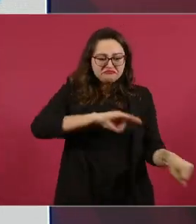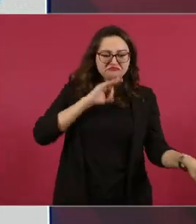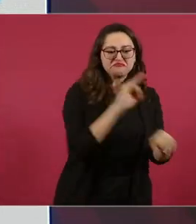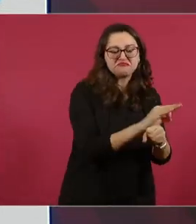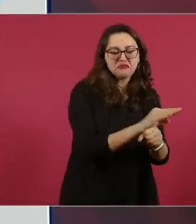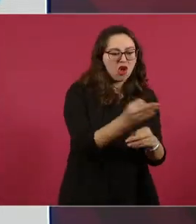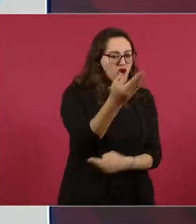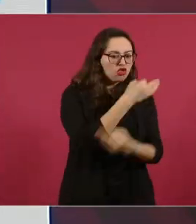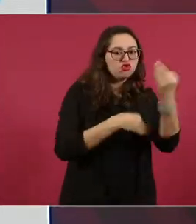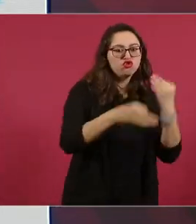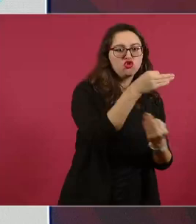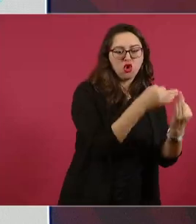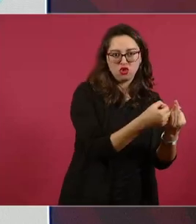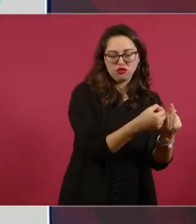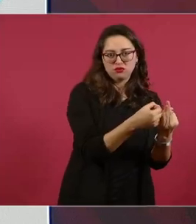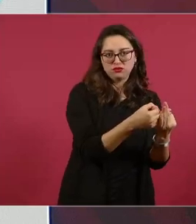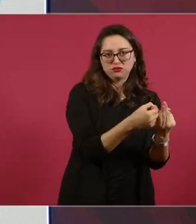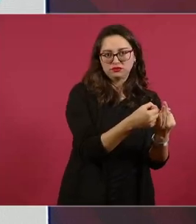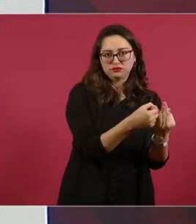Bueno, ¿qué hace Zedillo?